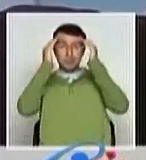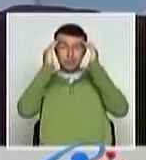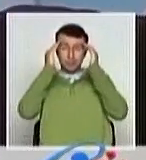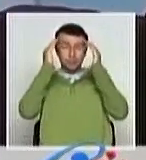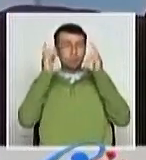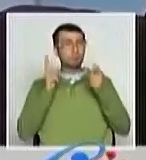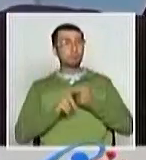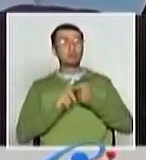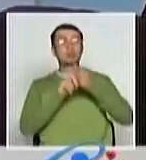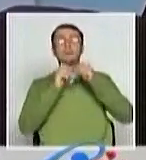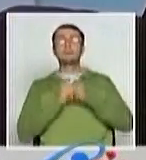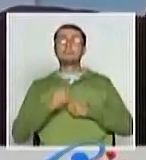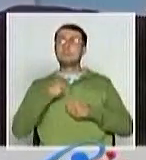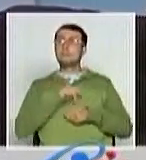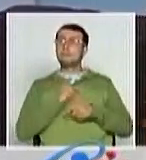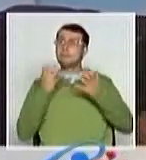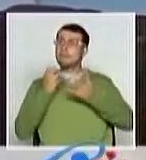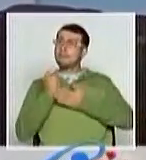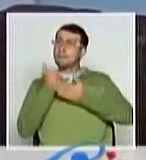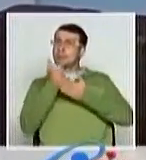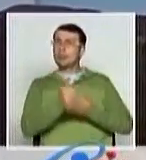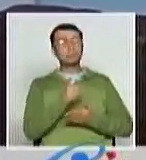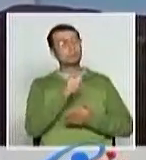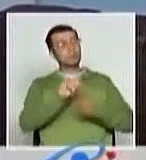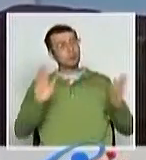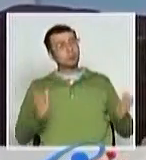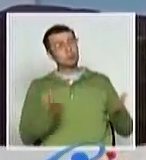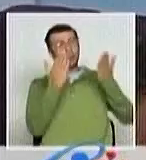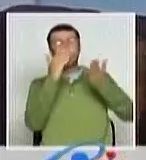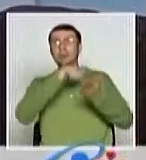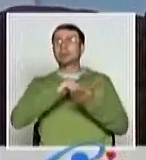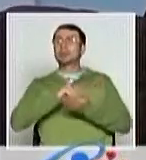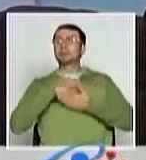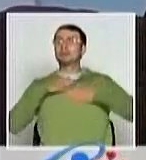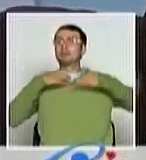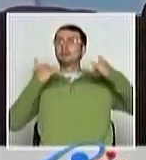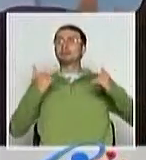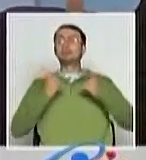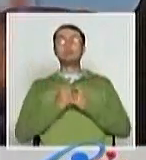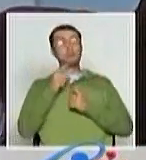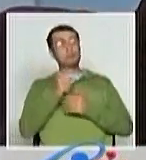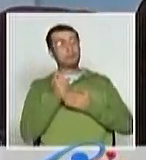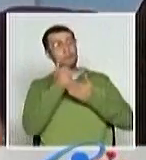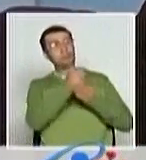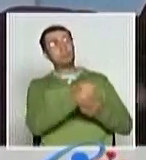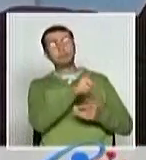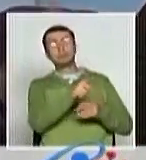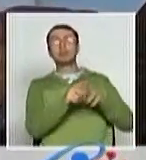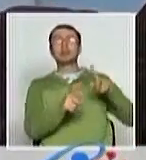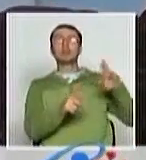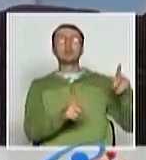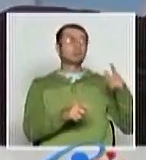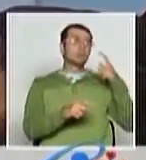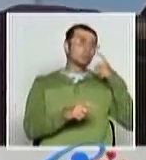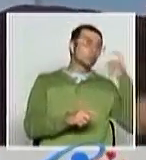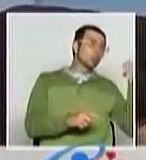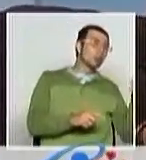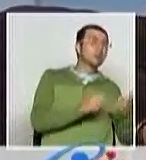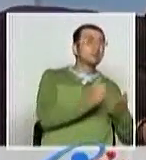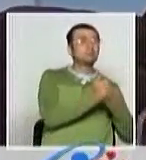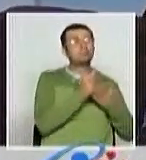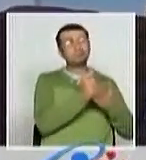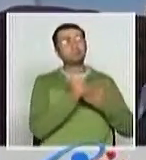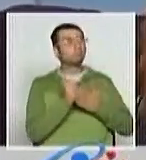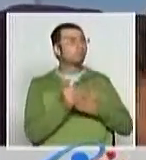restablecer el bienestar subjetivo en todos los pacientes que han buscado ayuda de la psicología tradicional de la medicina tradicional Cuando llegan